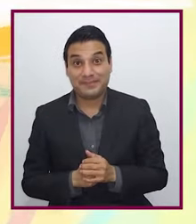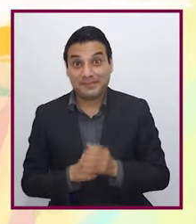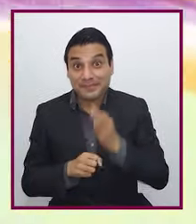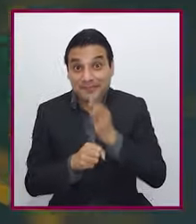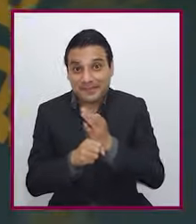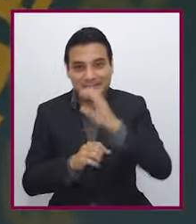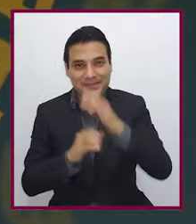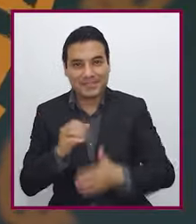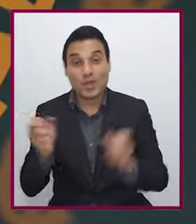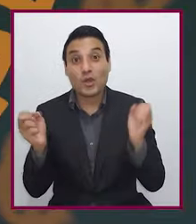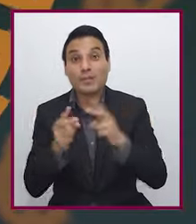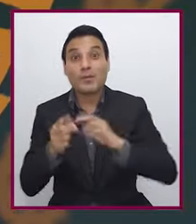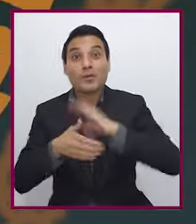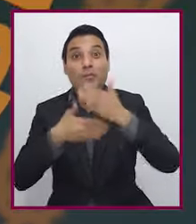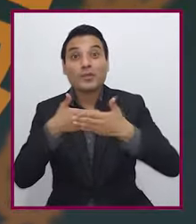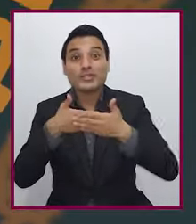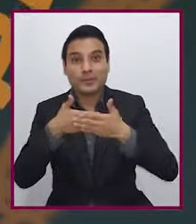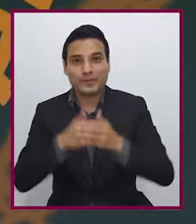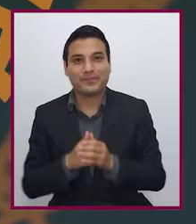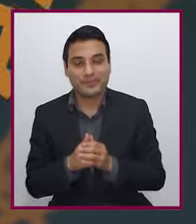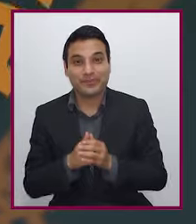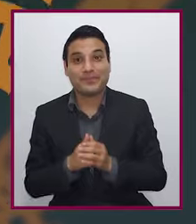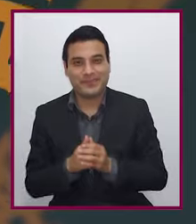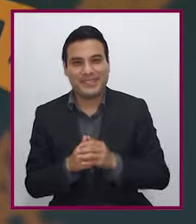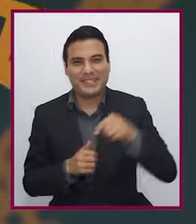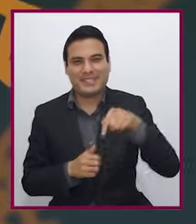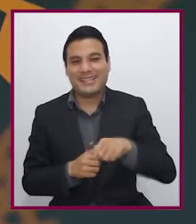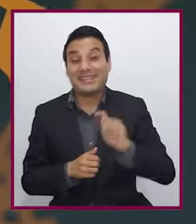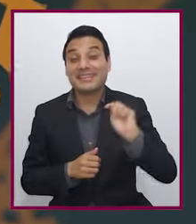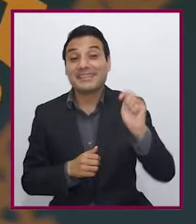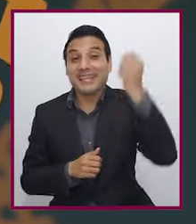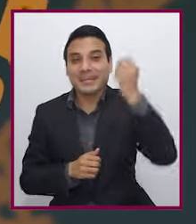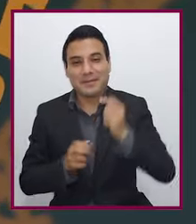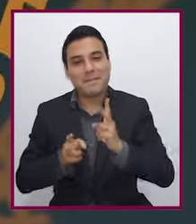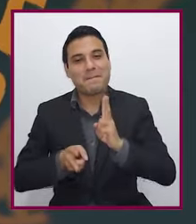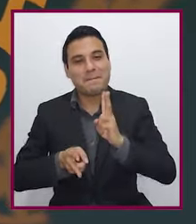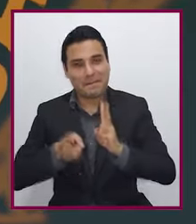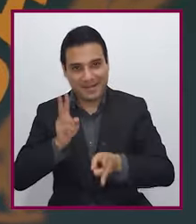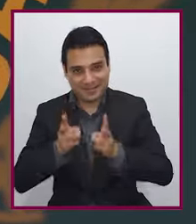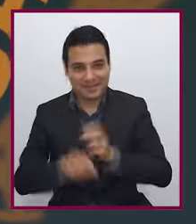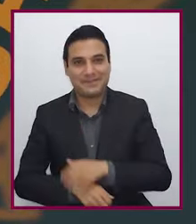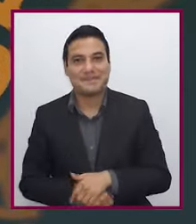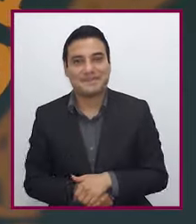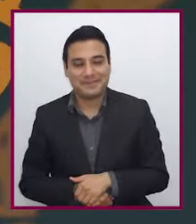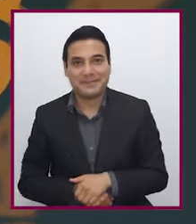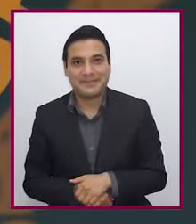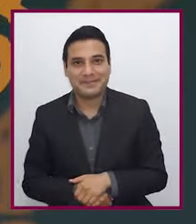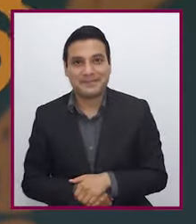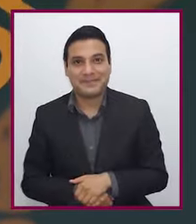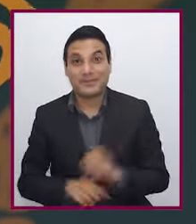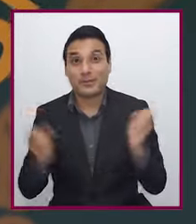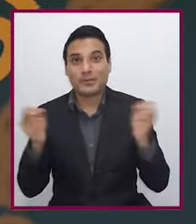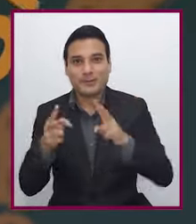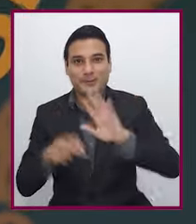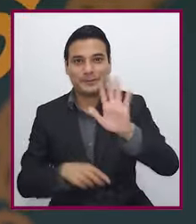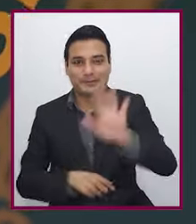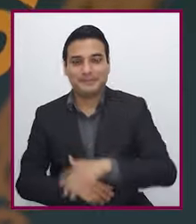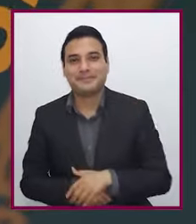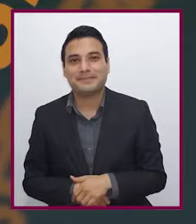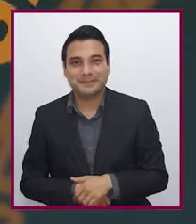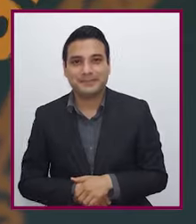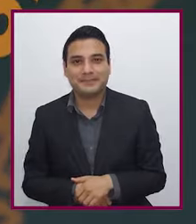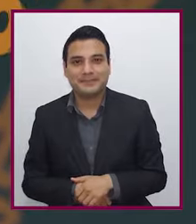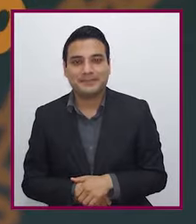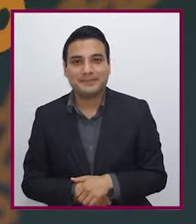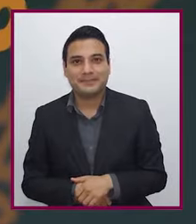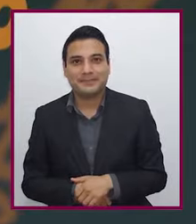youtube.com/mediasuperiormxz. Y eso es todo por hoy. Nos vemos en otra emisión de Beatbox para echar el tecno cotorreo.